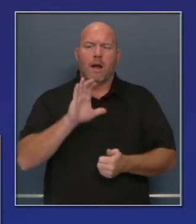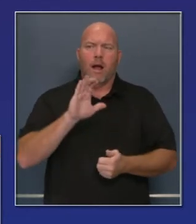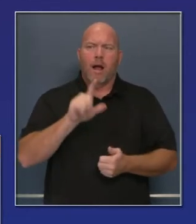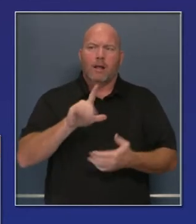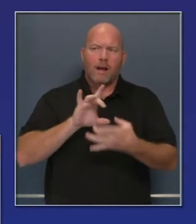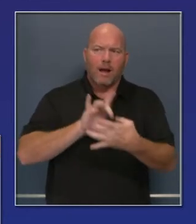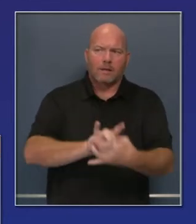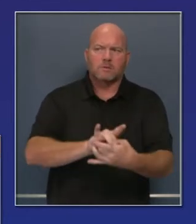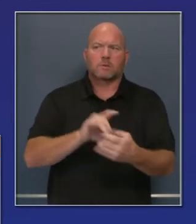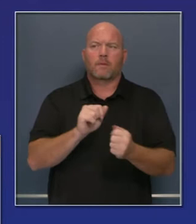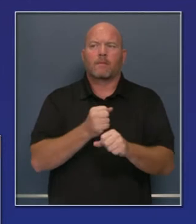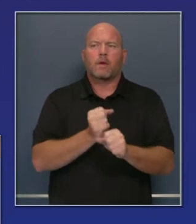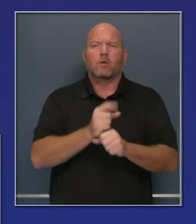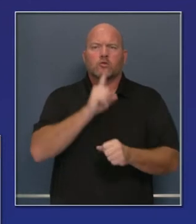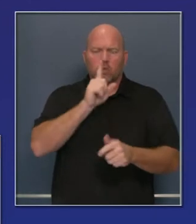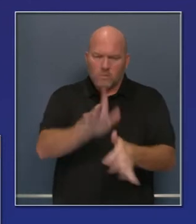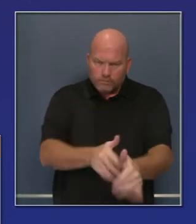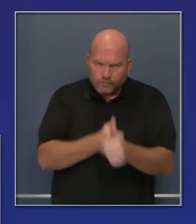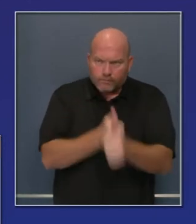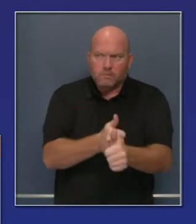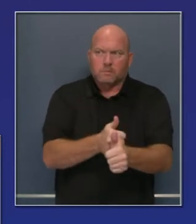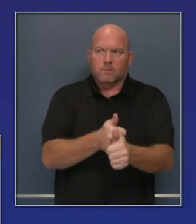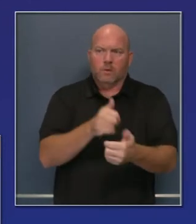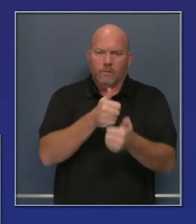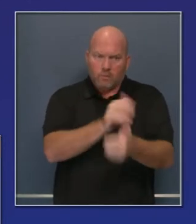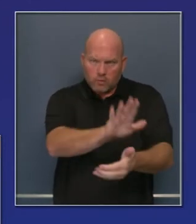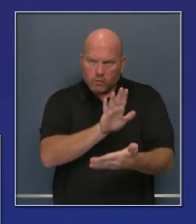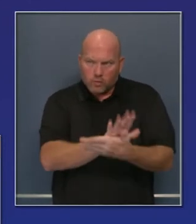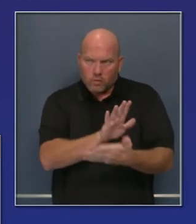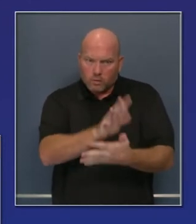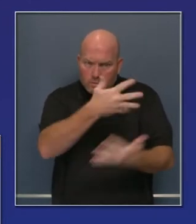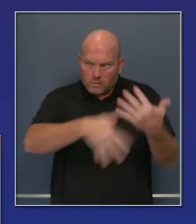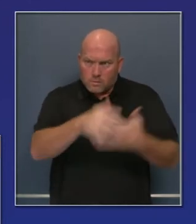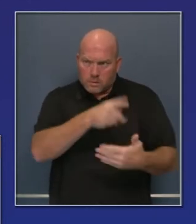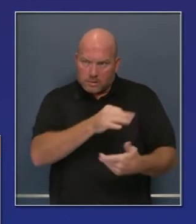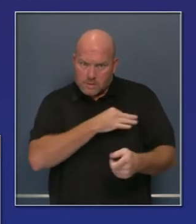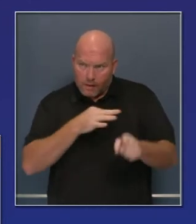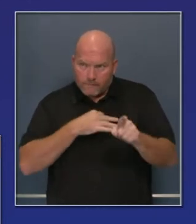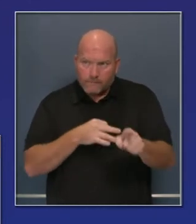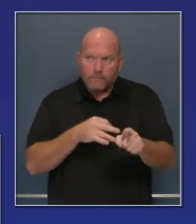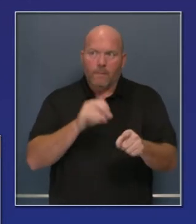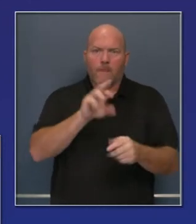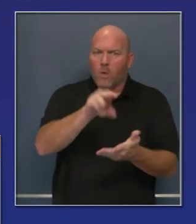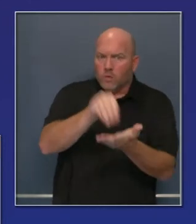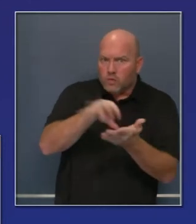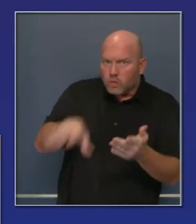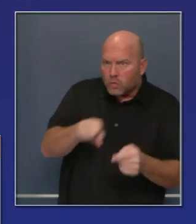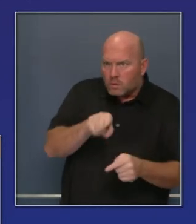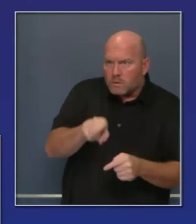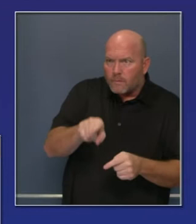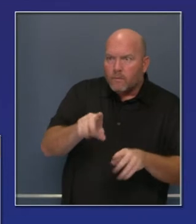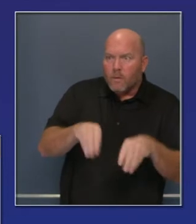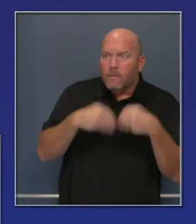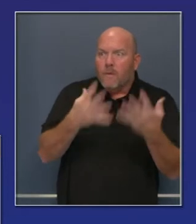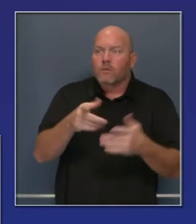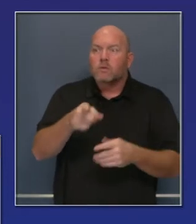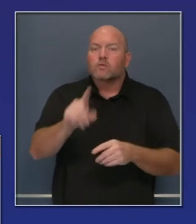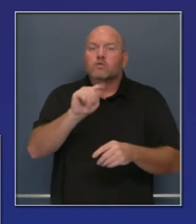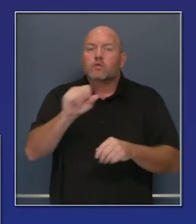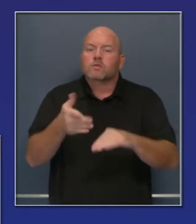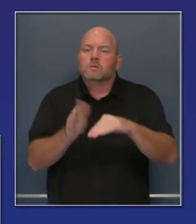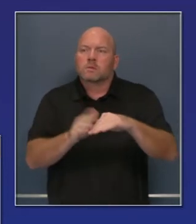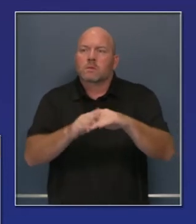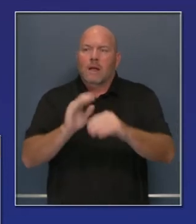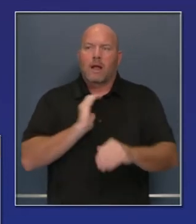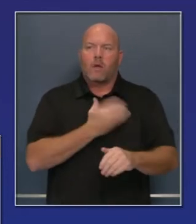CalConnect, asegurándonos de que podemos rastrear casos en escuelas entre el personal de la escuela o estudiantes y proporcionando